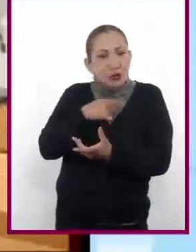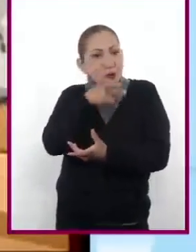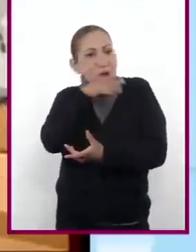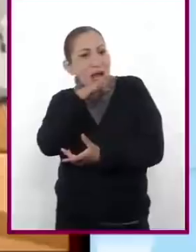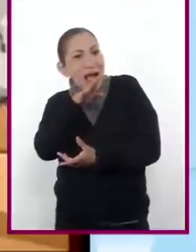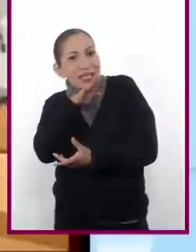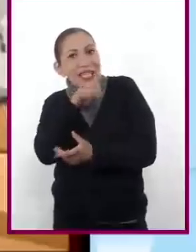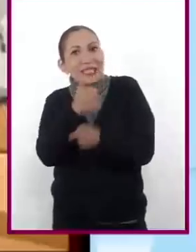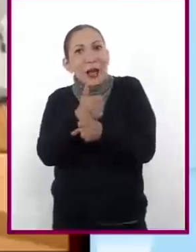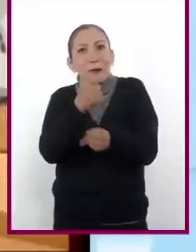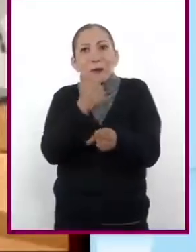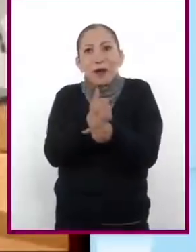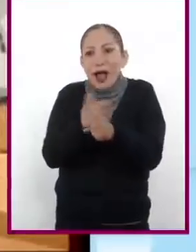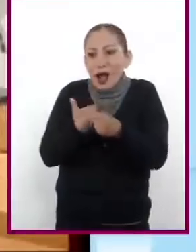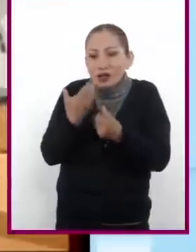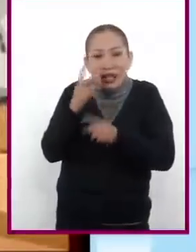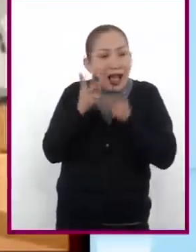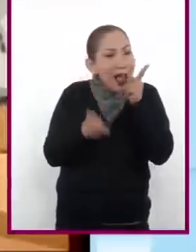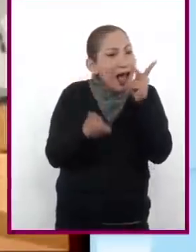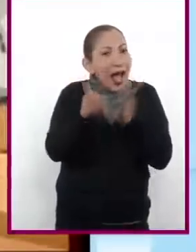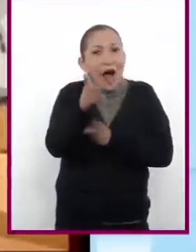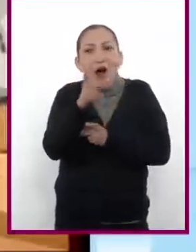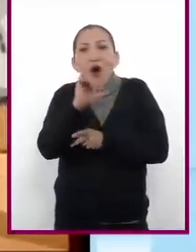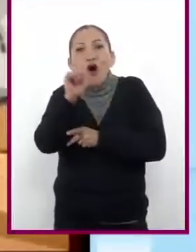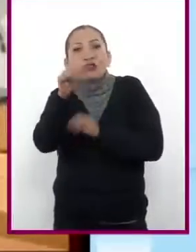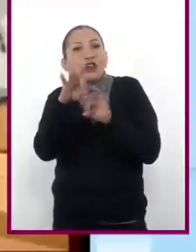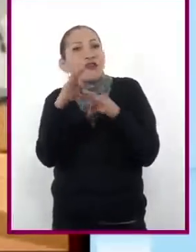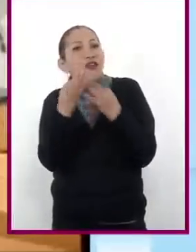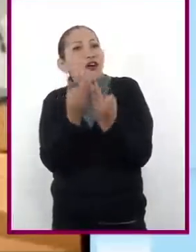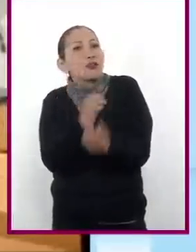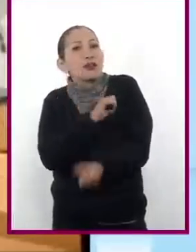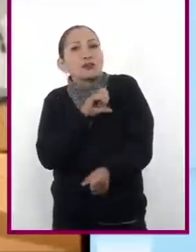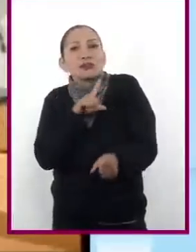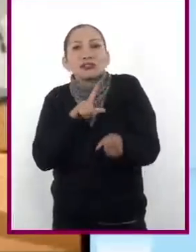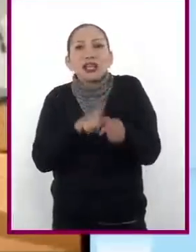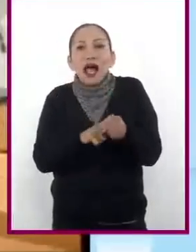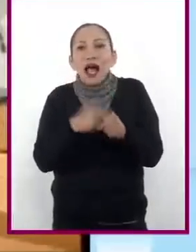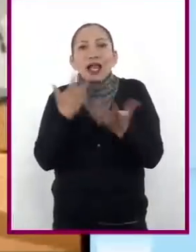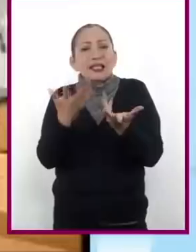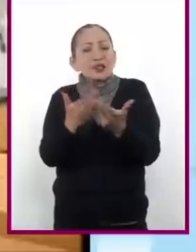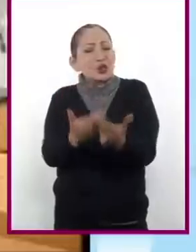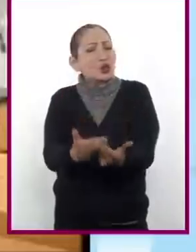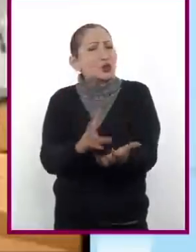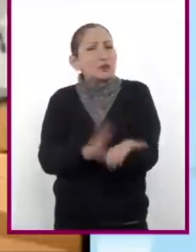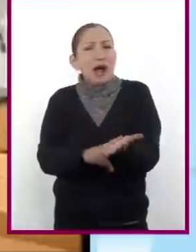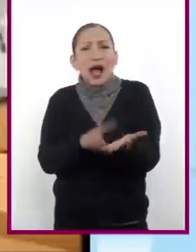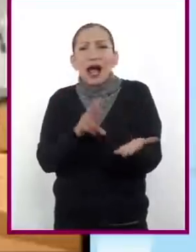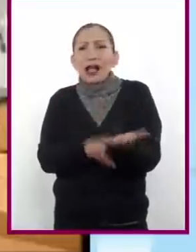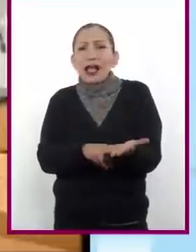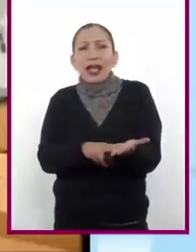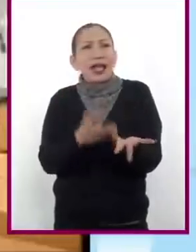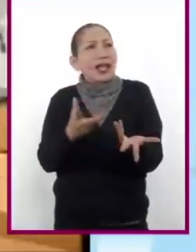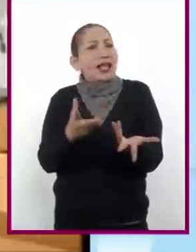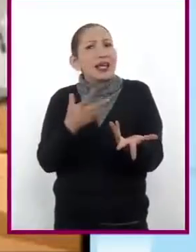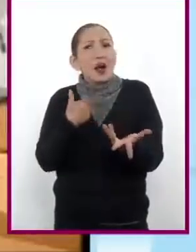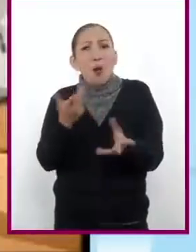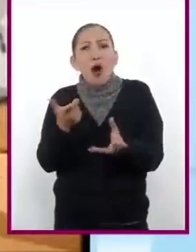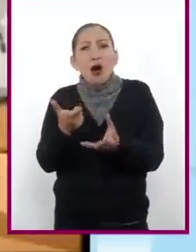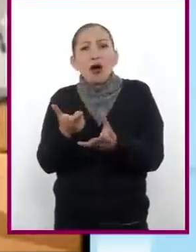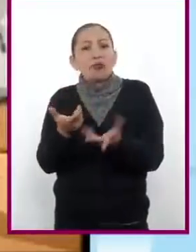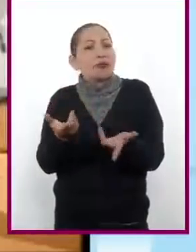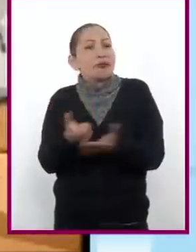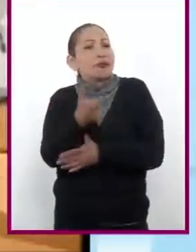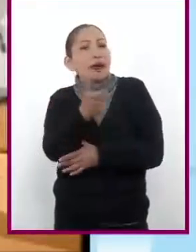padres, con sus abuelitos, en un tono peculiar. Eso es una riqueza que no se puede valorar en que le pagan a